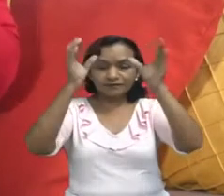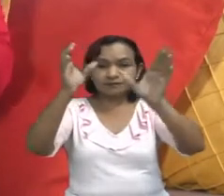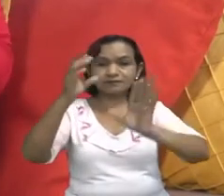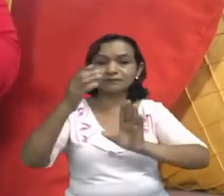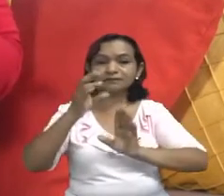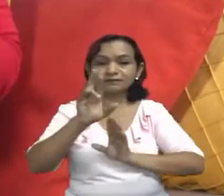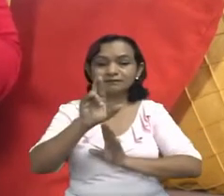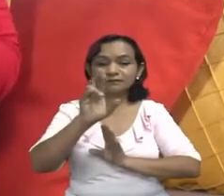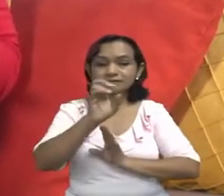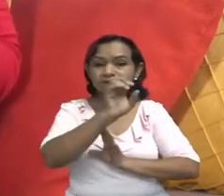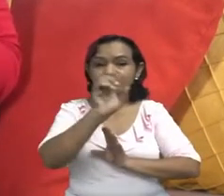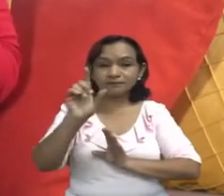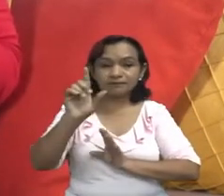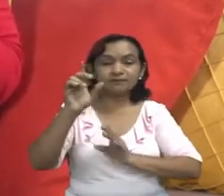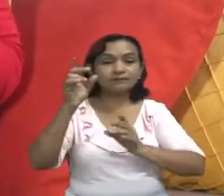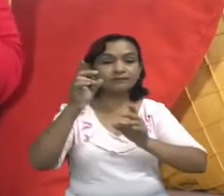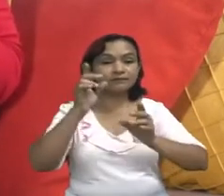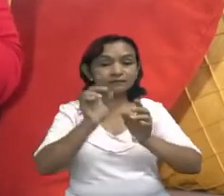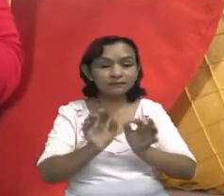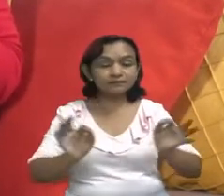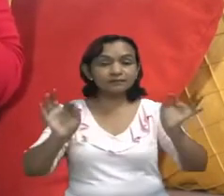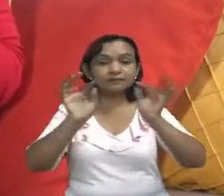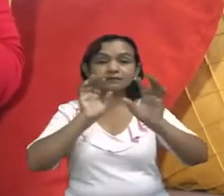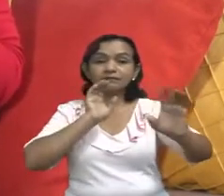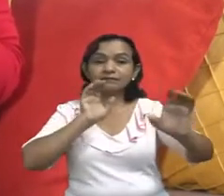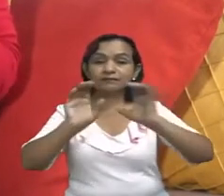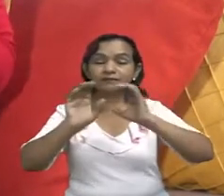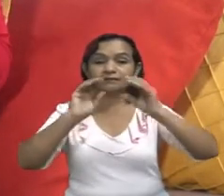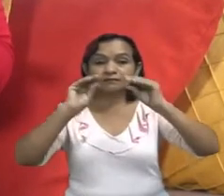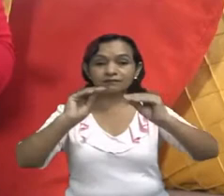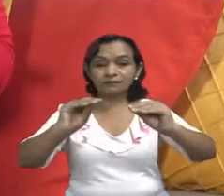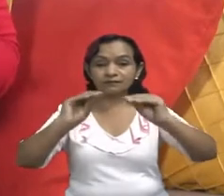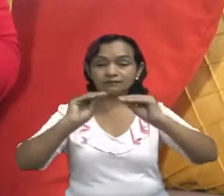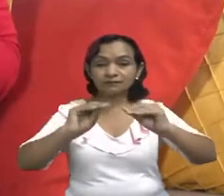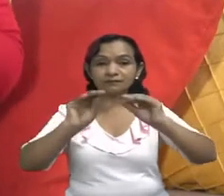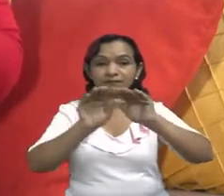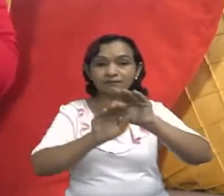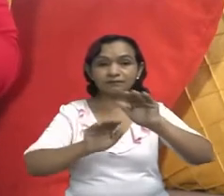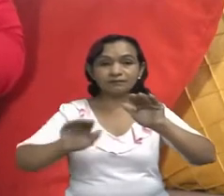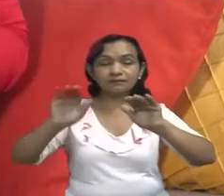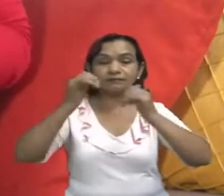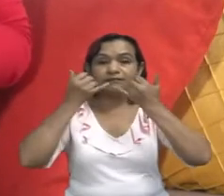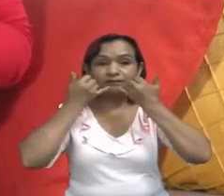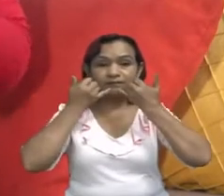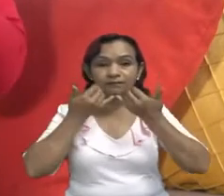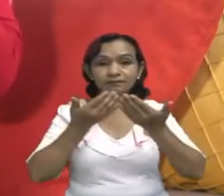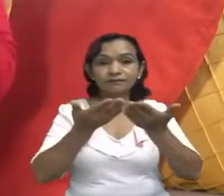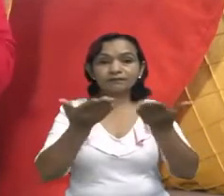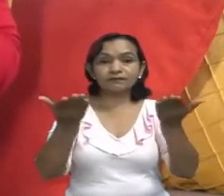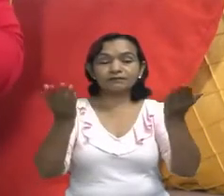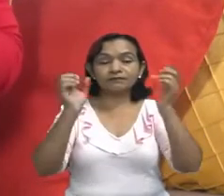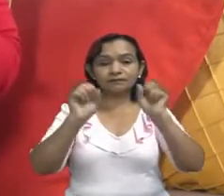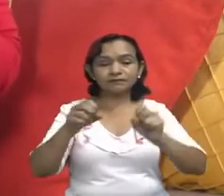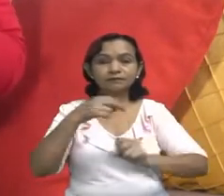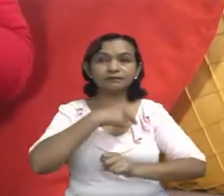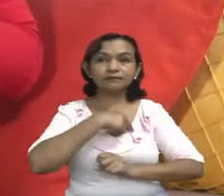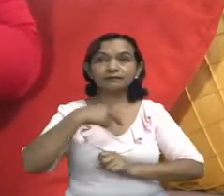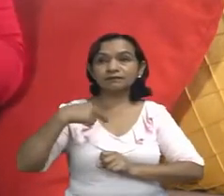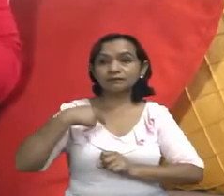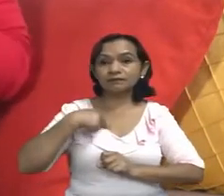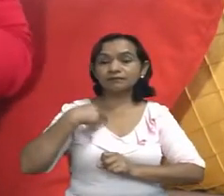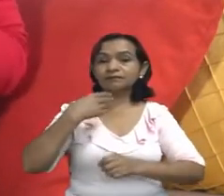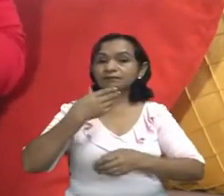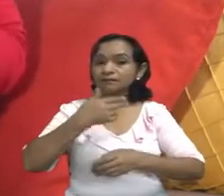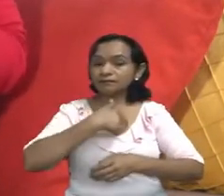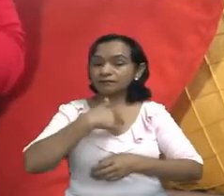ese rol importante de los medios de comunicación como es la educación, pues más allá de informar qué podemos hacer nosotros para